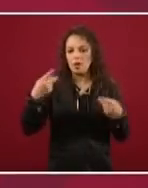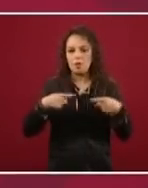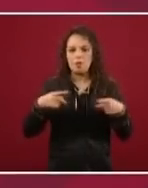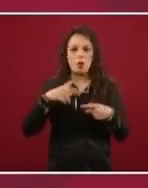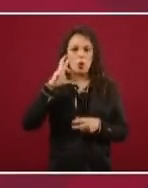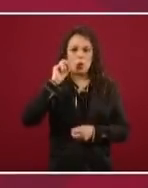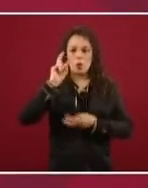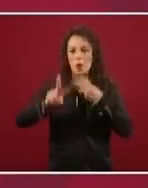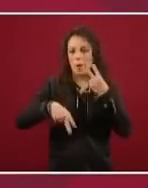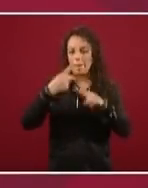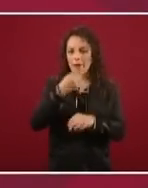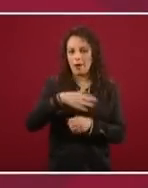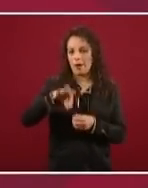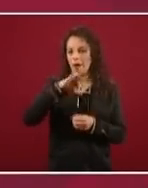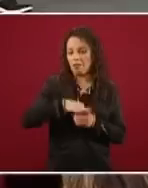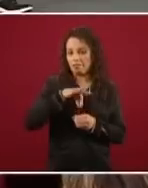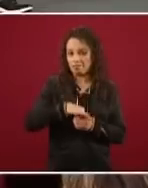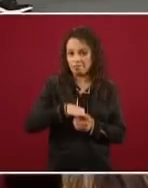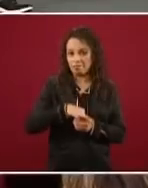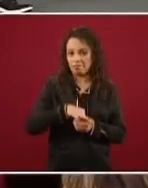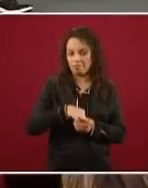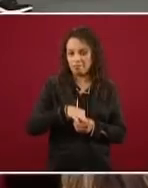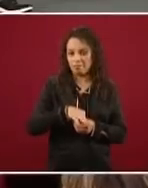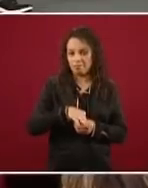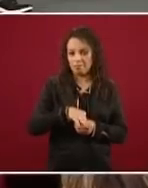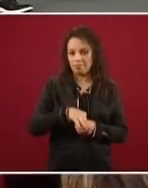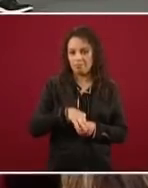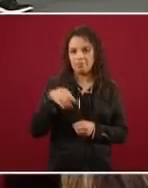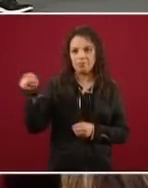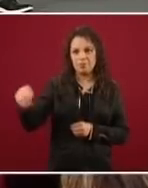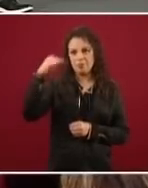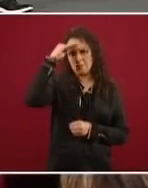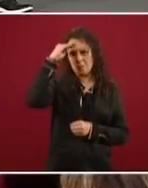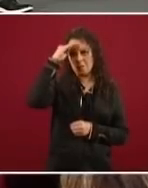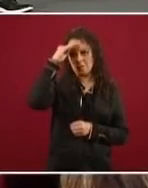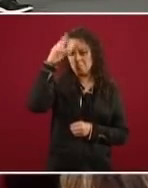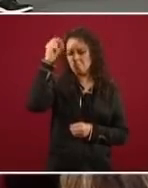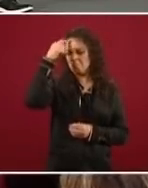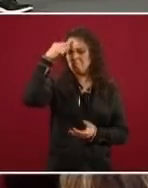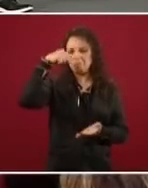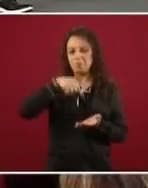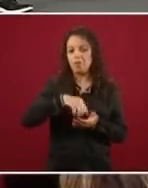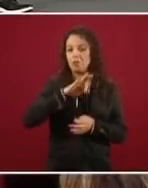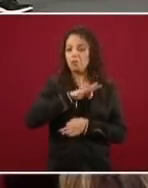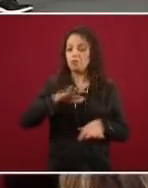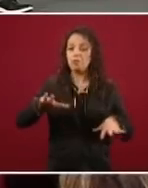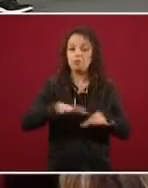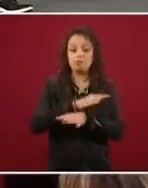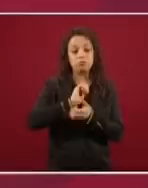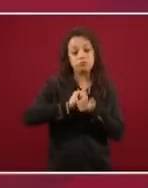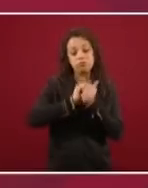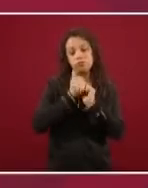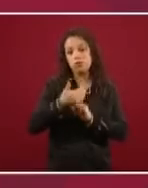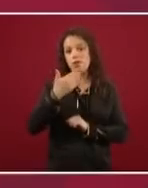no creían que se podía transformar al país como lo hicimos